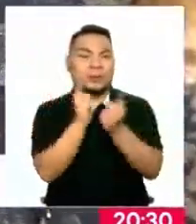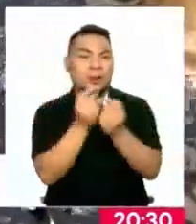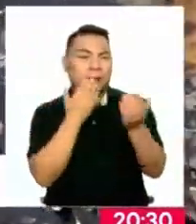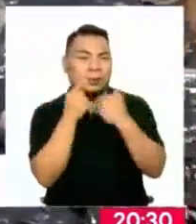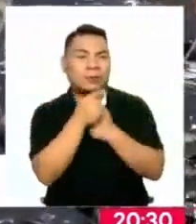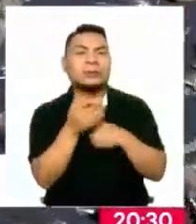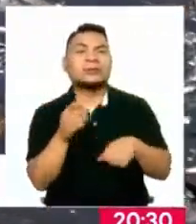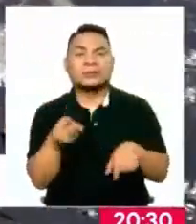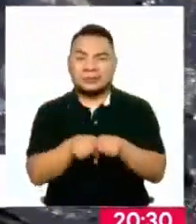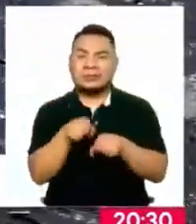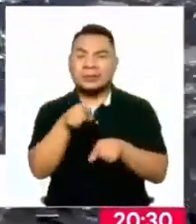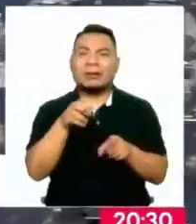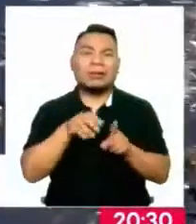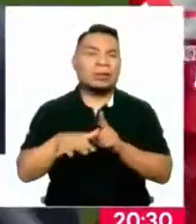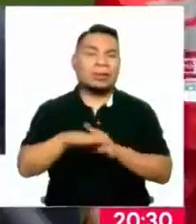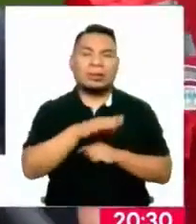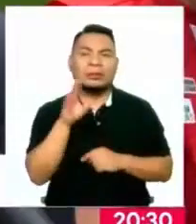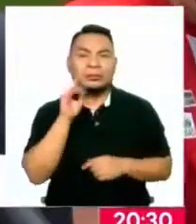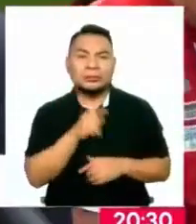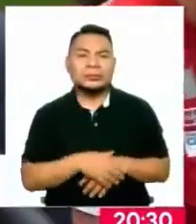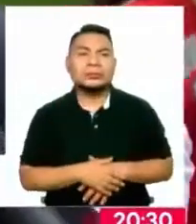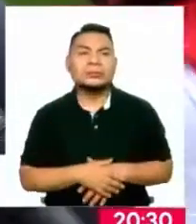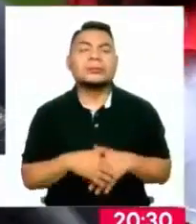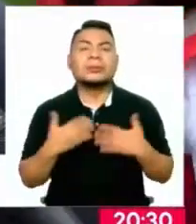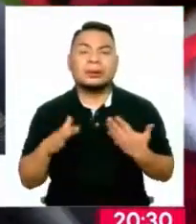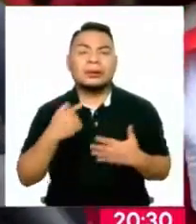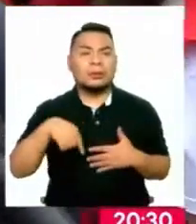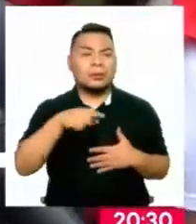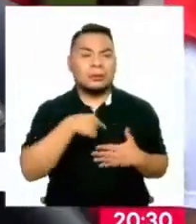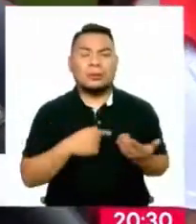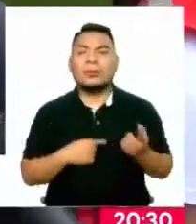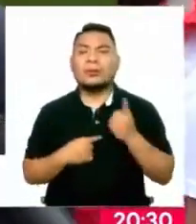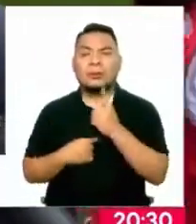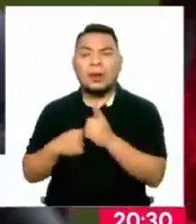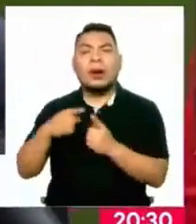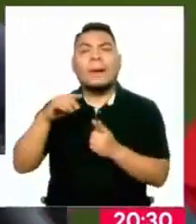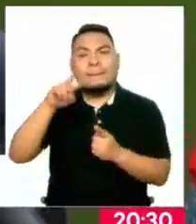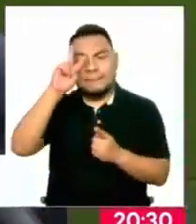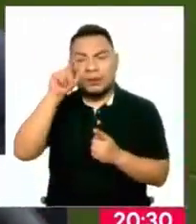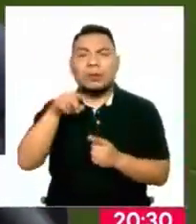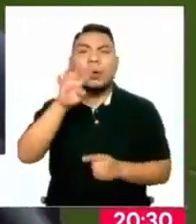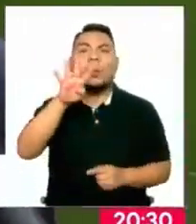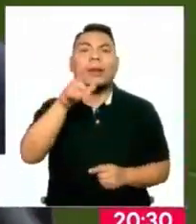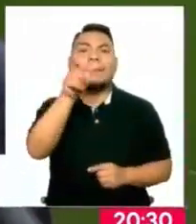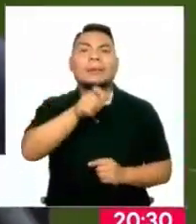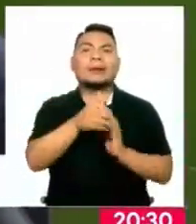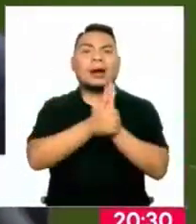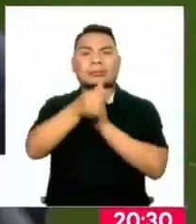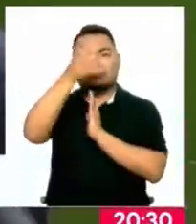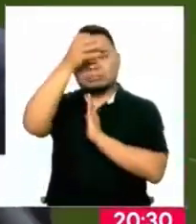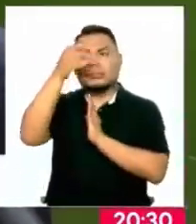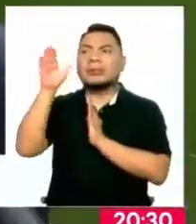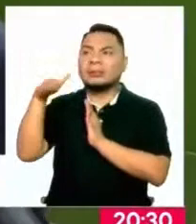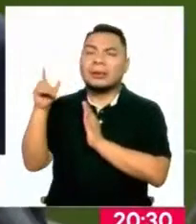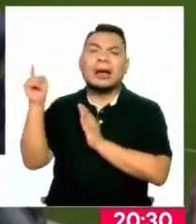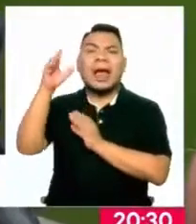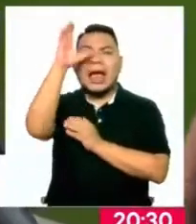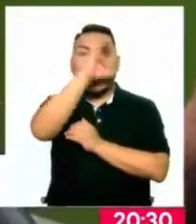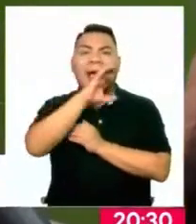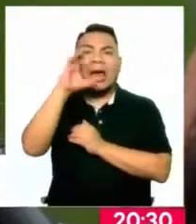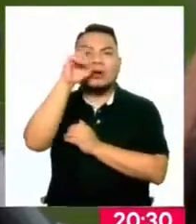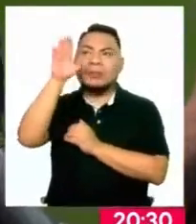también se refirió al desastre ambiental. Hemos puesto a disposición del gobierno del Perú 4 expertos que han llegado desde